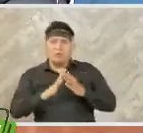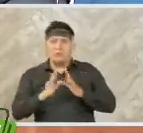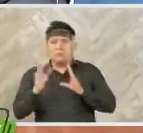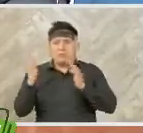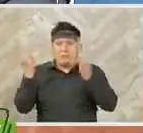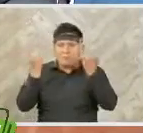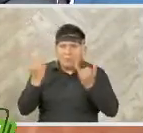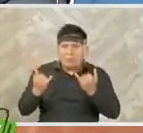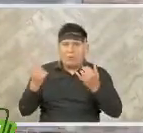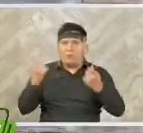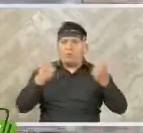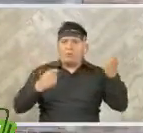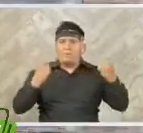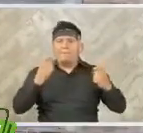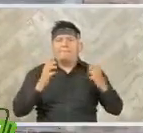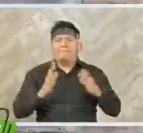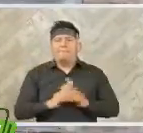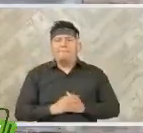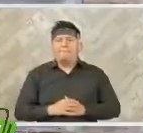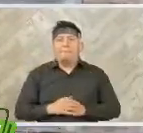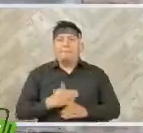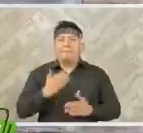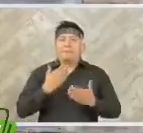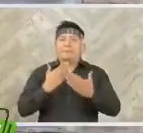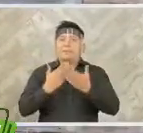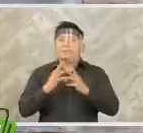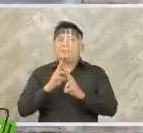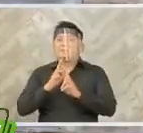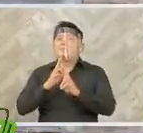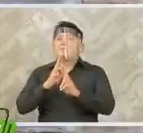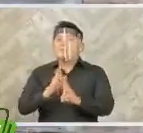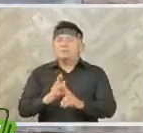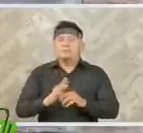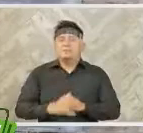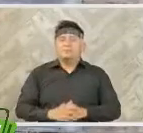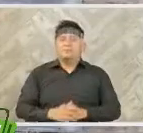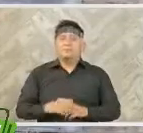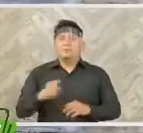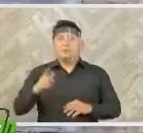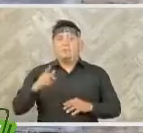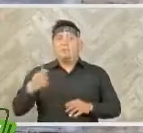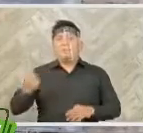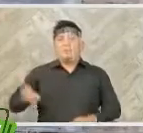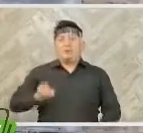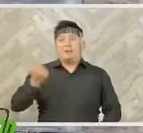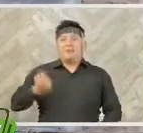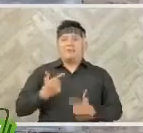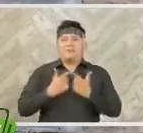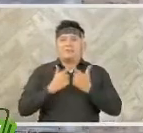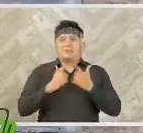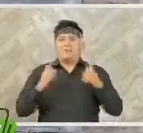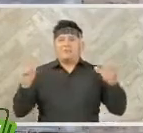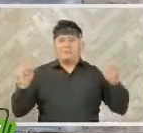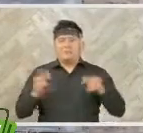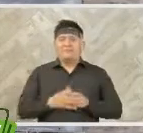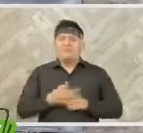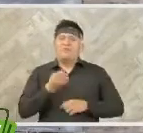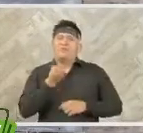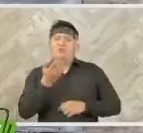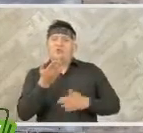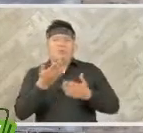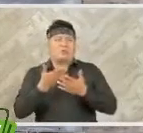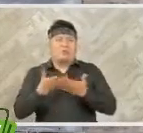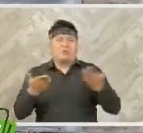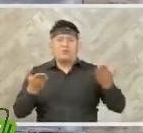diseño. Muchísimas gracias por esta respuesta. Recordemos entonces, mercados libres. Ahí está la respuesta para Juan Granados.